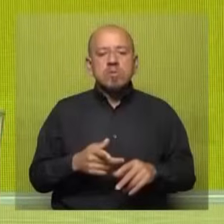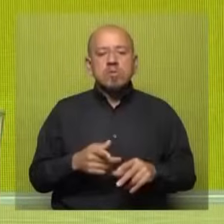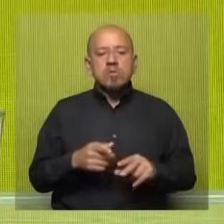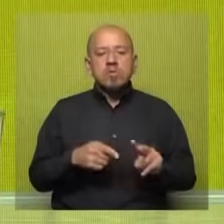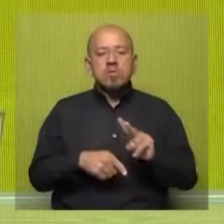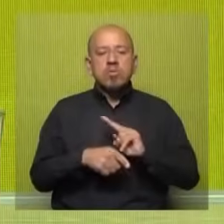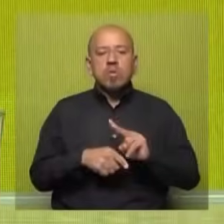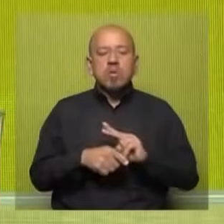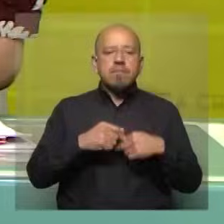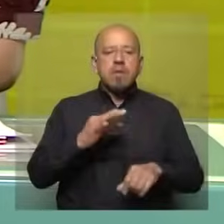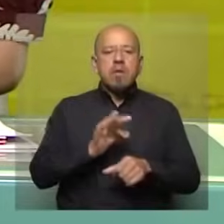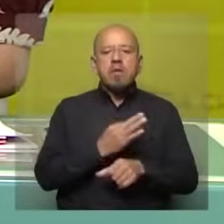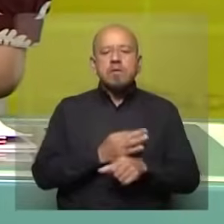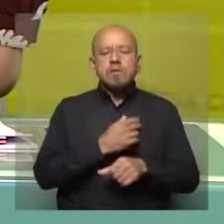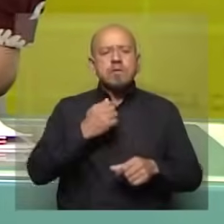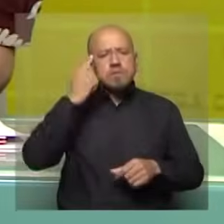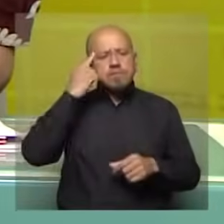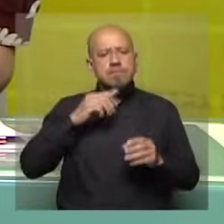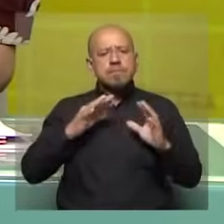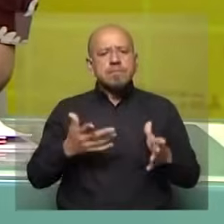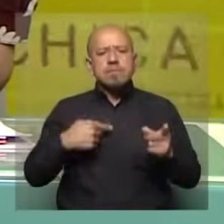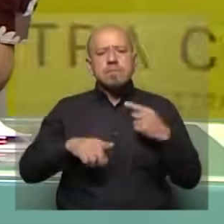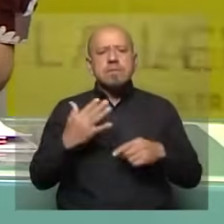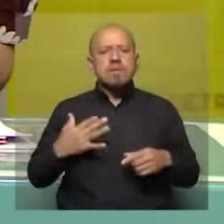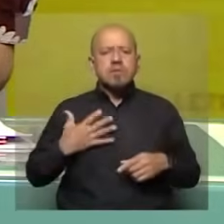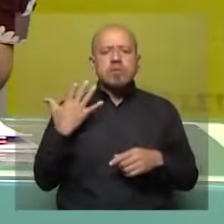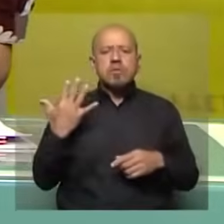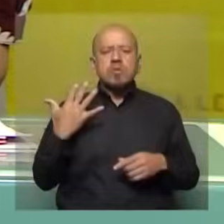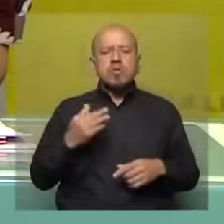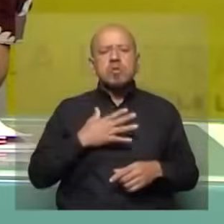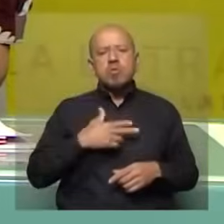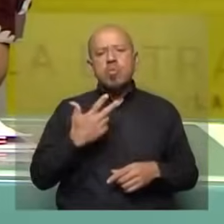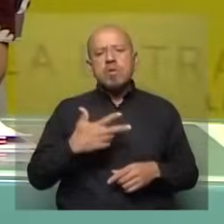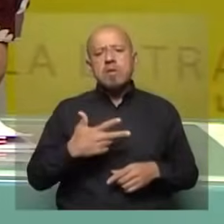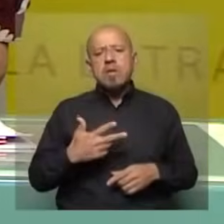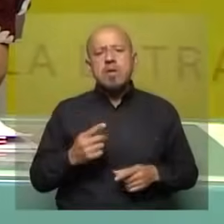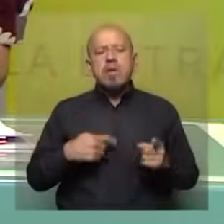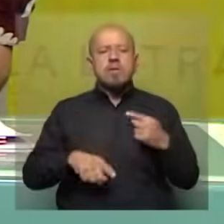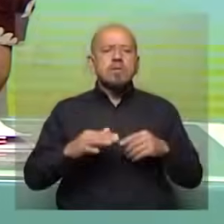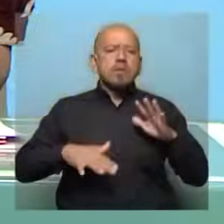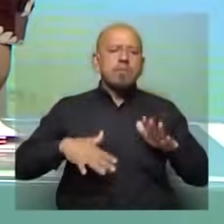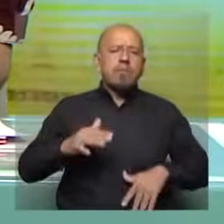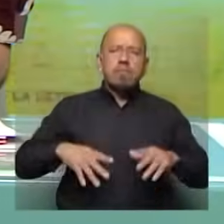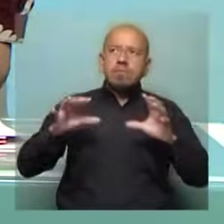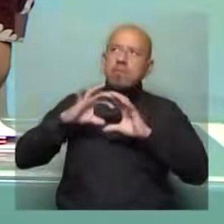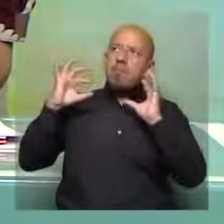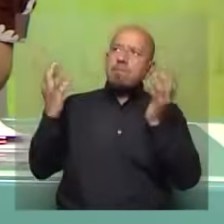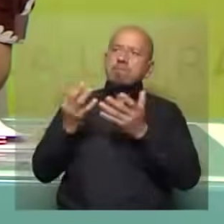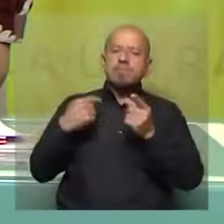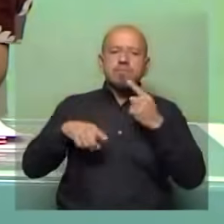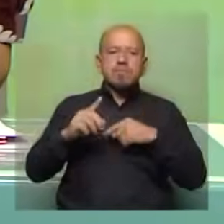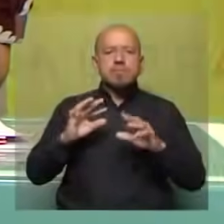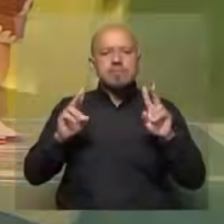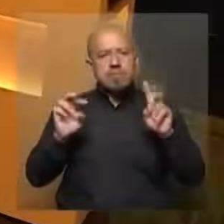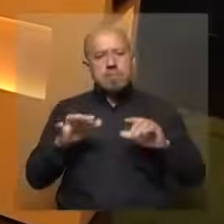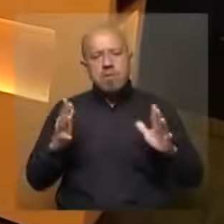sentido profundo. Me quedé pensando, Cose, en esto de los valores humanistas. Y a veces el mundo parece decirnos, y el mundo político con